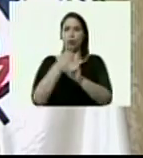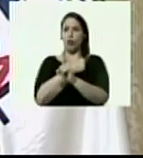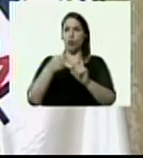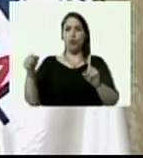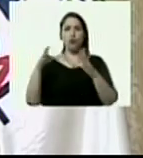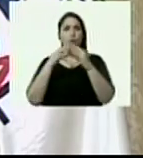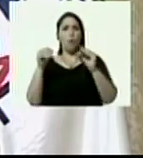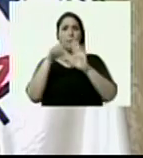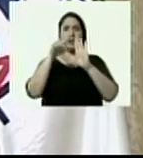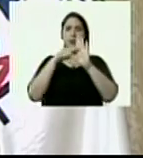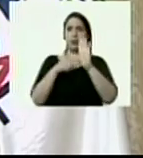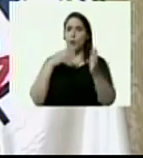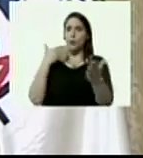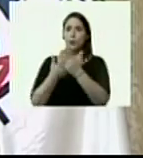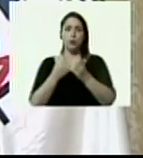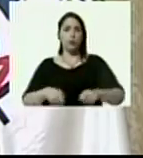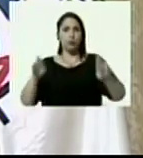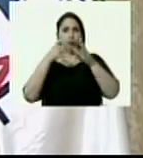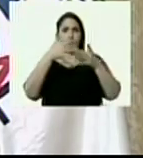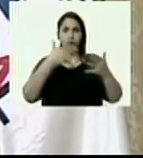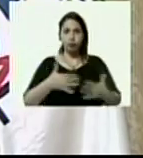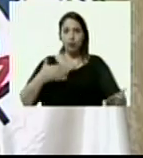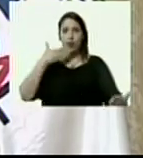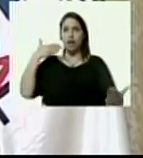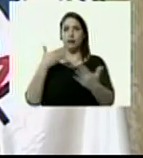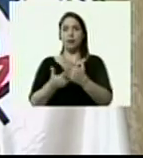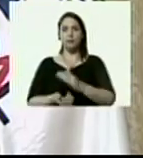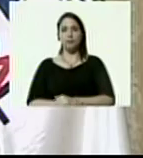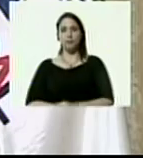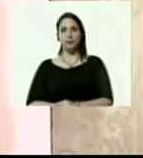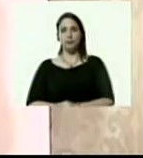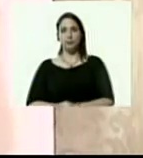de la carta de las naciones unidas muchas gracias